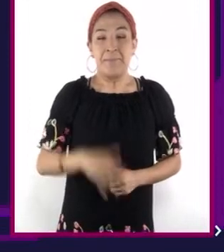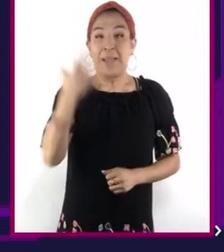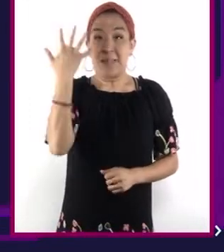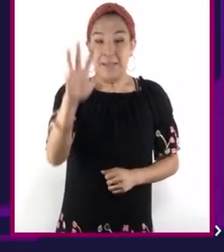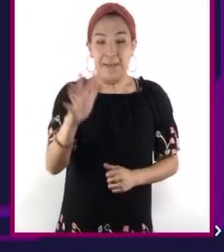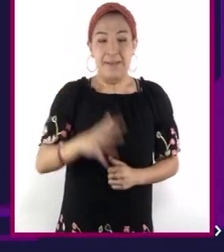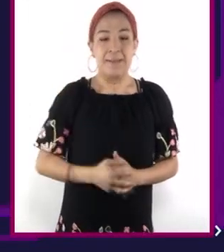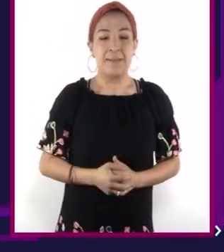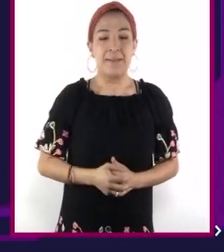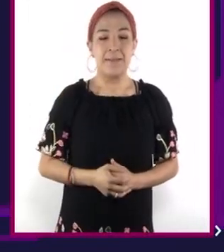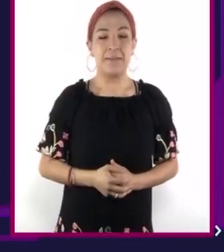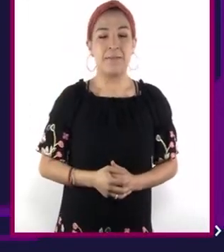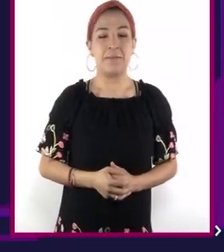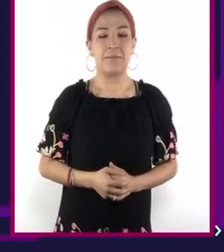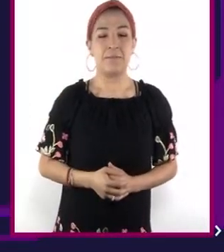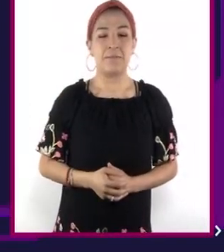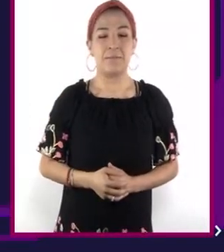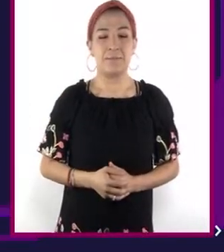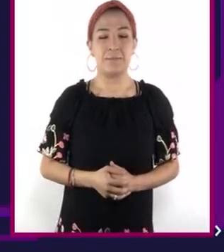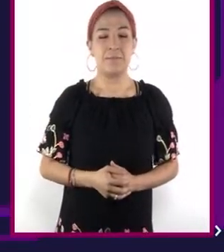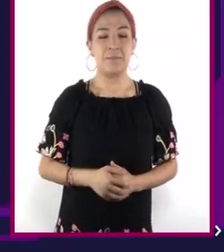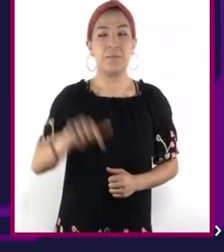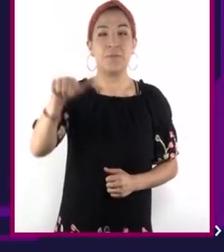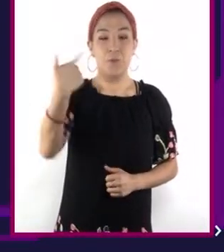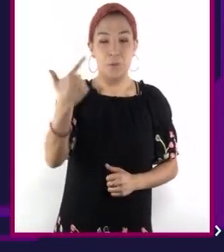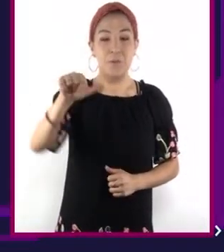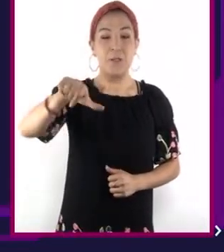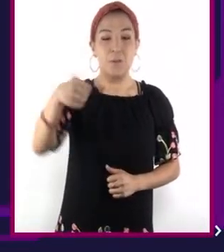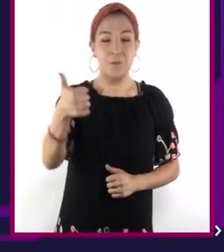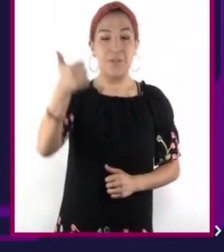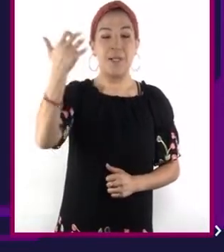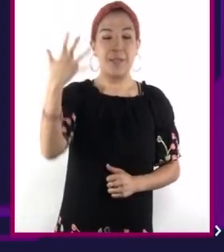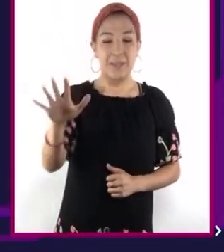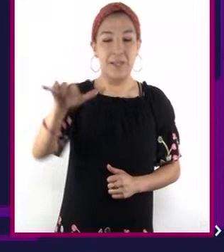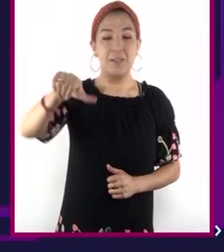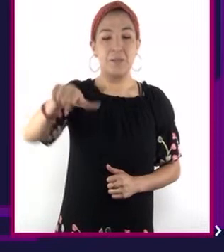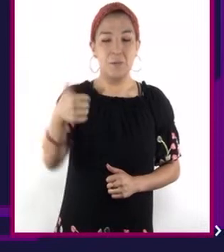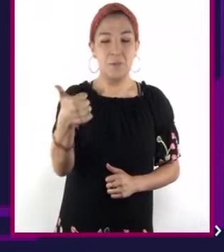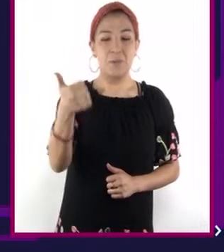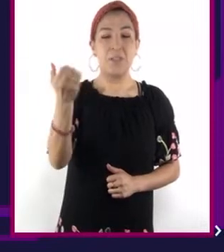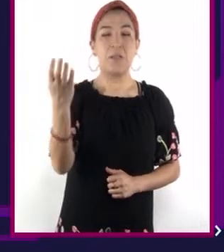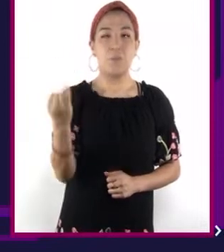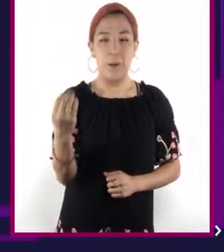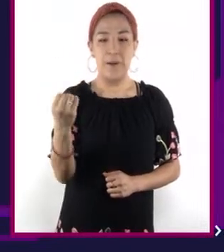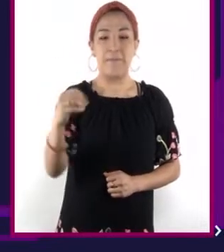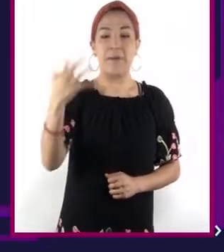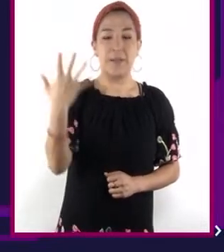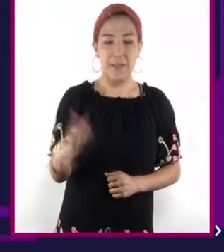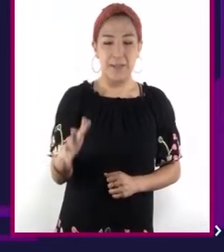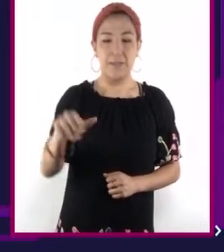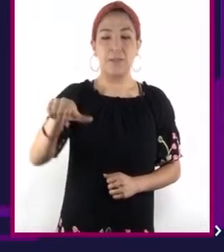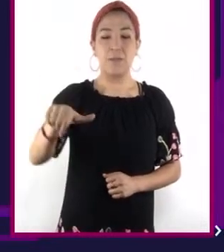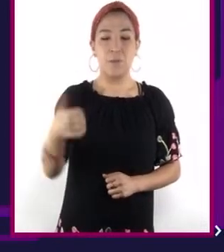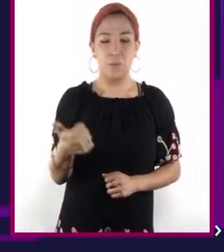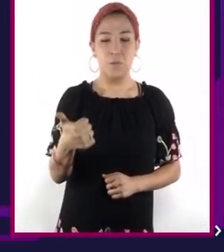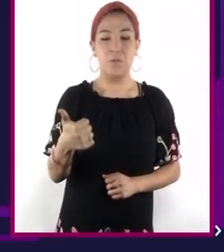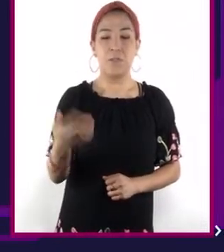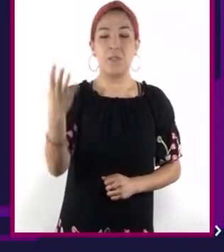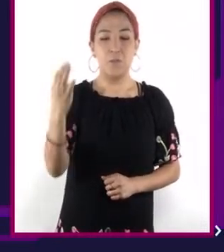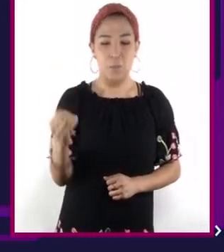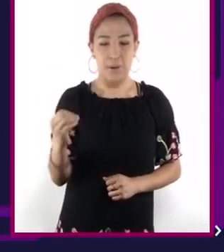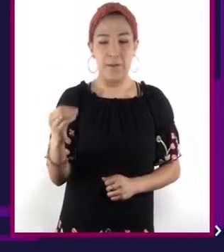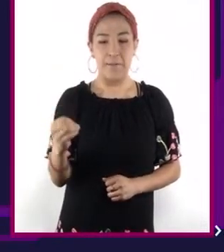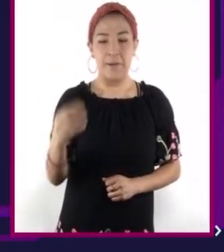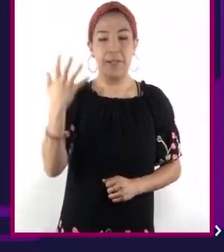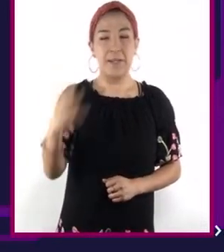10, 12, 11, 10, 11, 9, 10, 11,